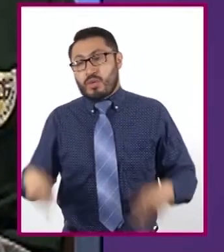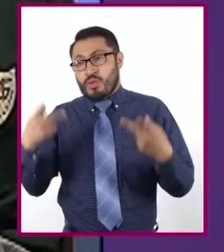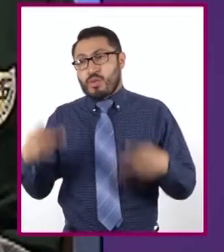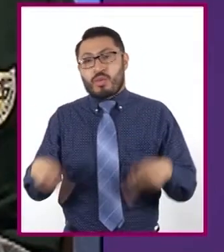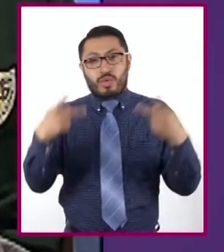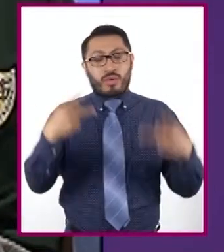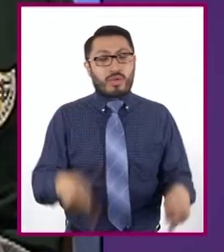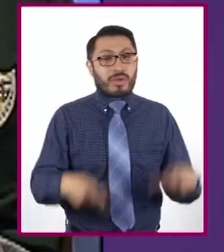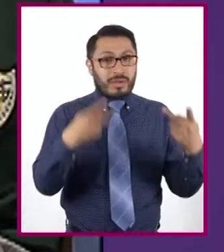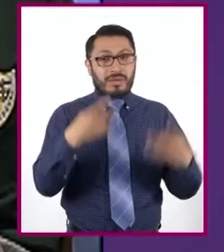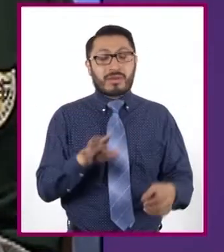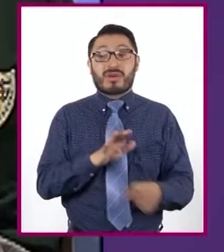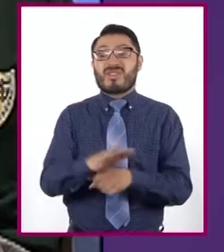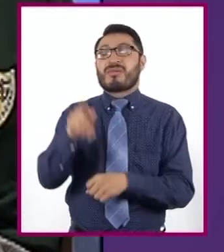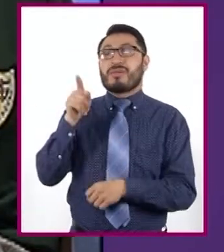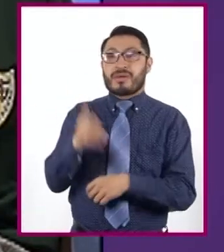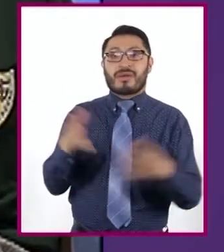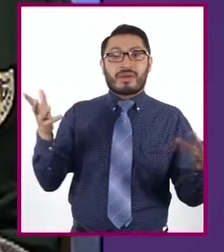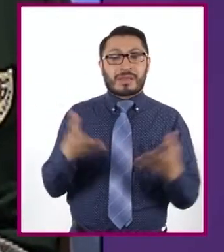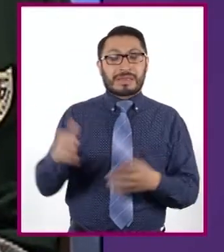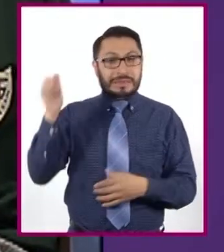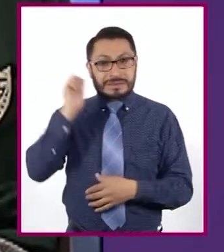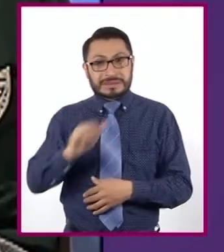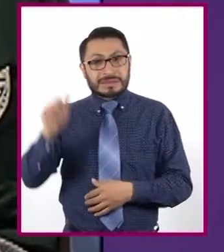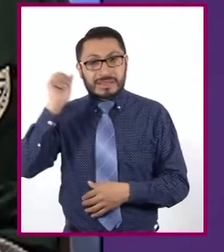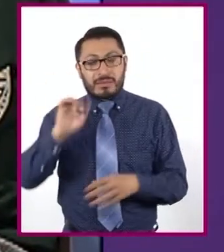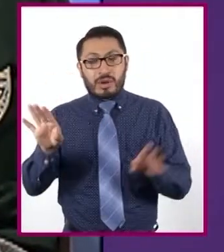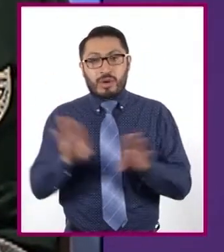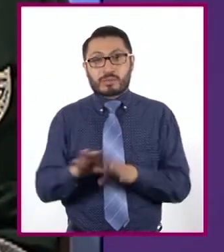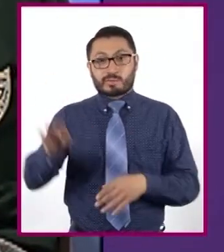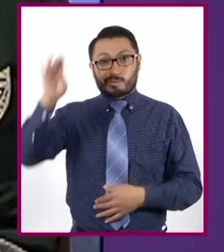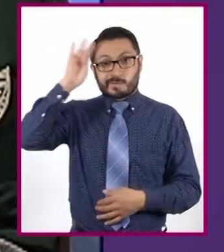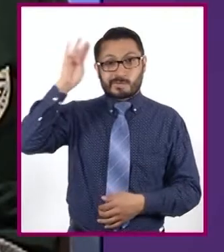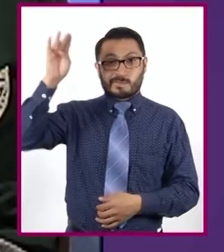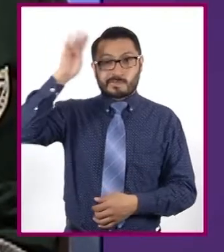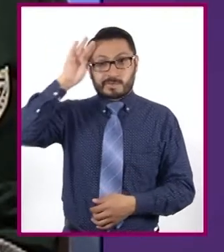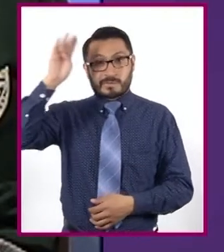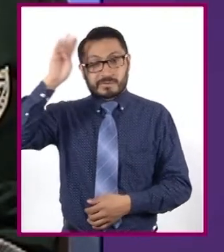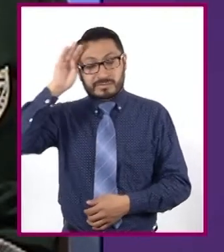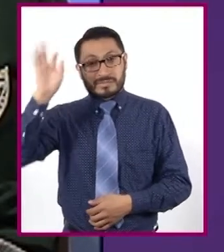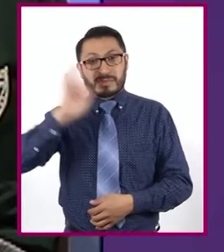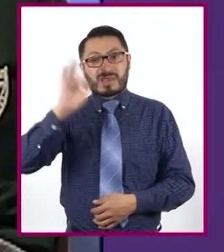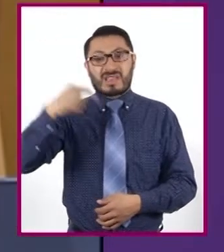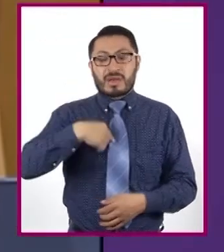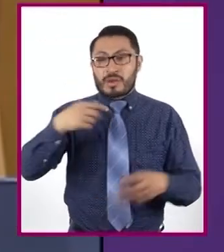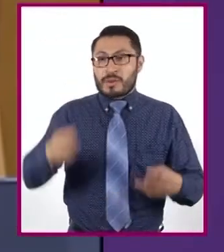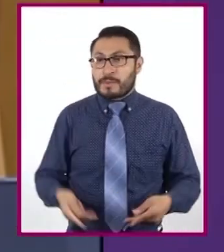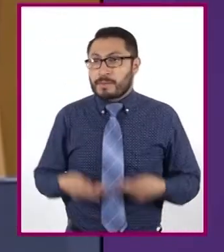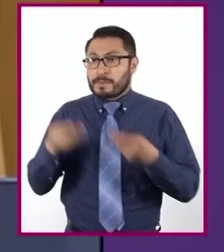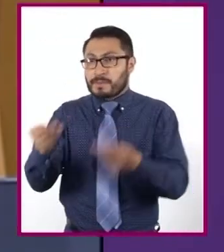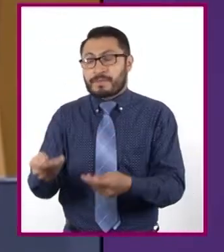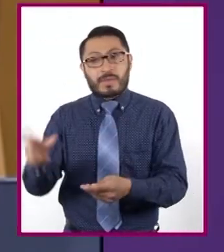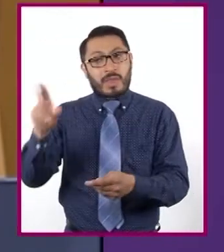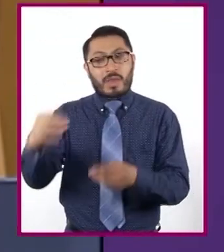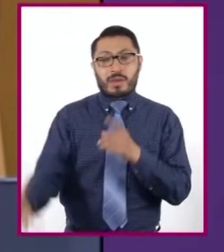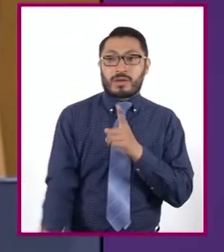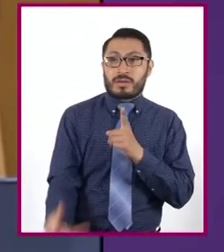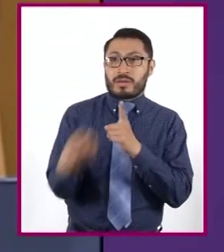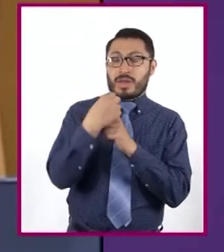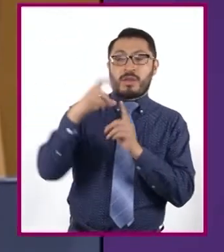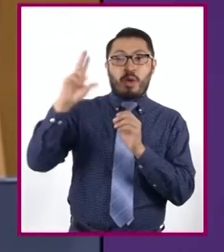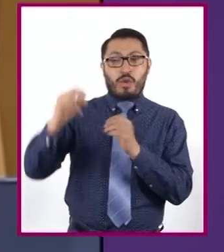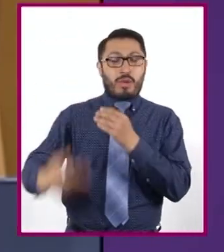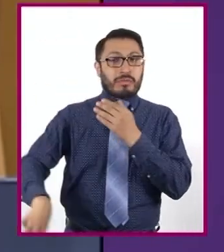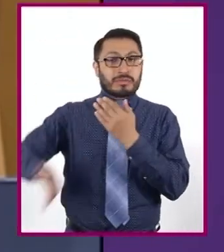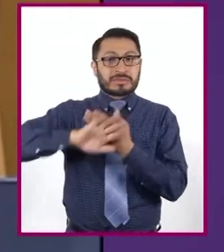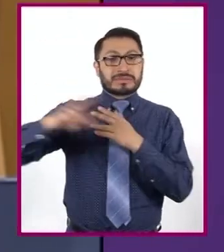ella, bueno, lo que tiene que hacer es estar todo el tiempo pensando en que al momento de hacer la transacción de droga o no lo atrapen o no lo maten, que ahora es